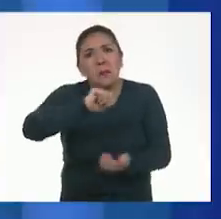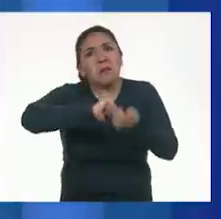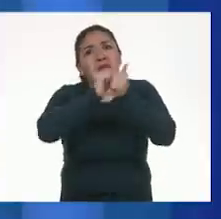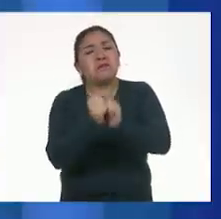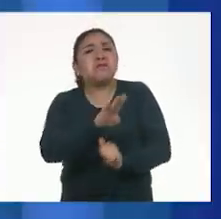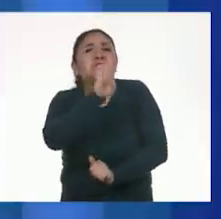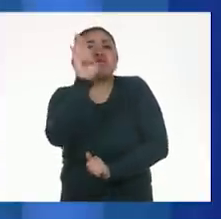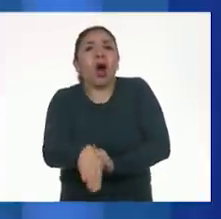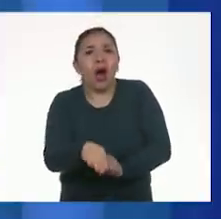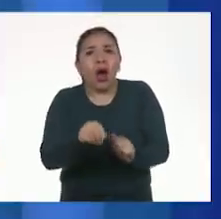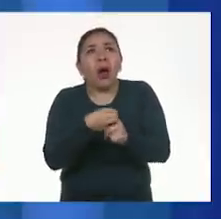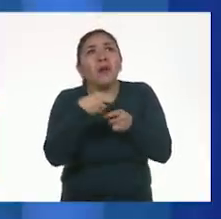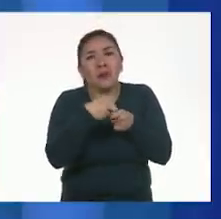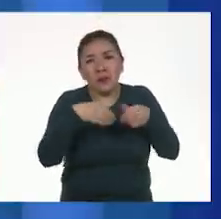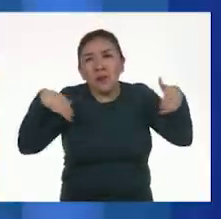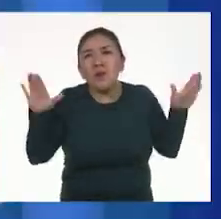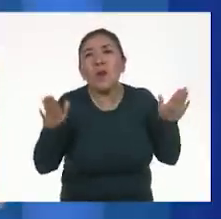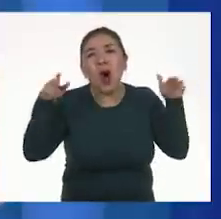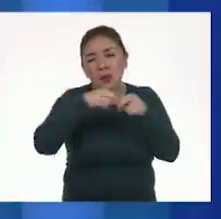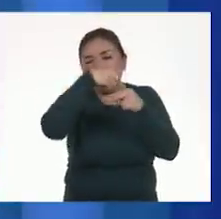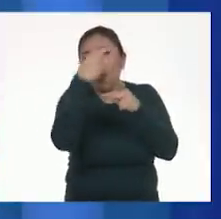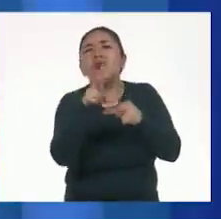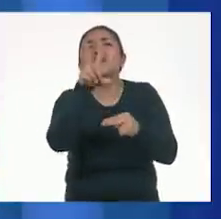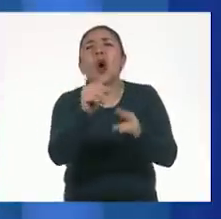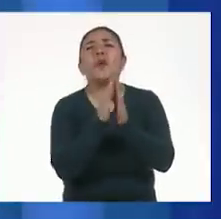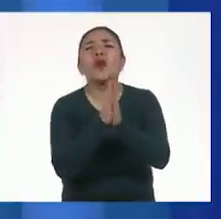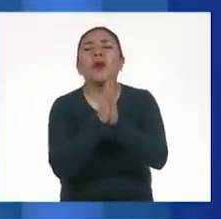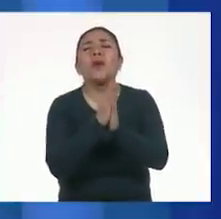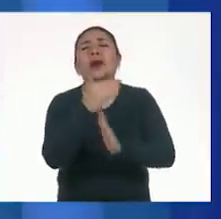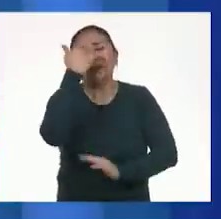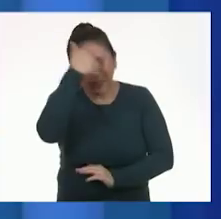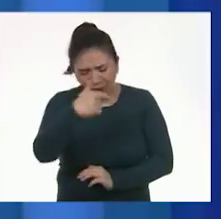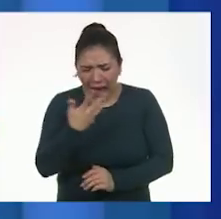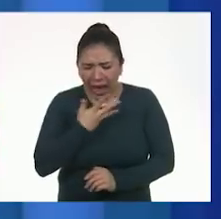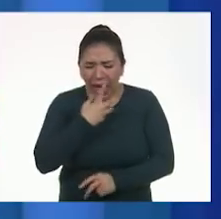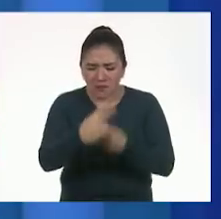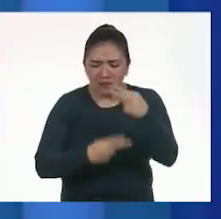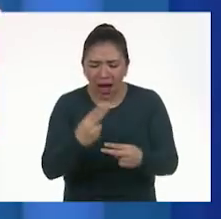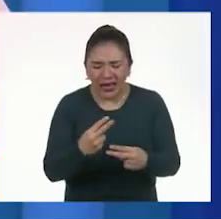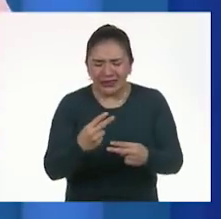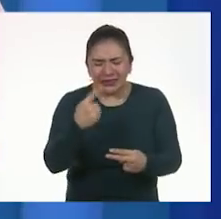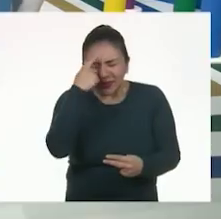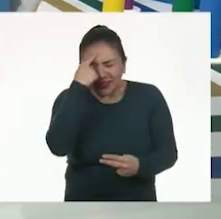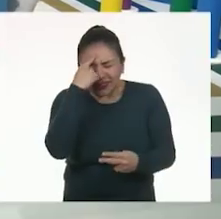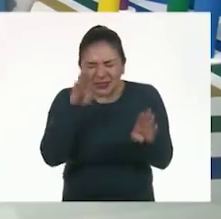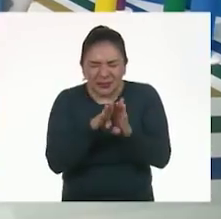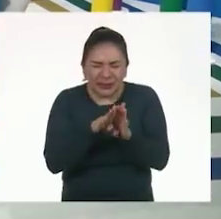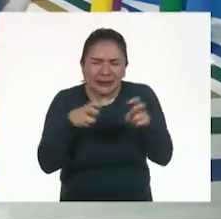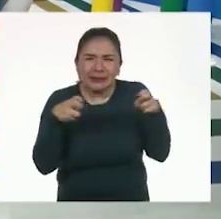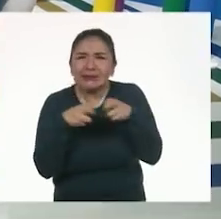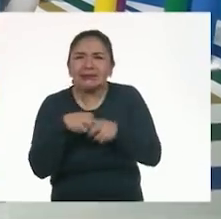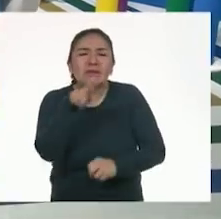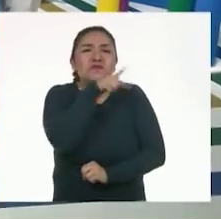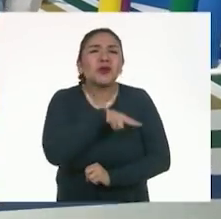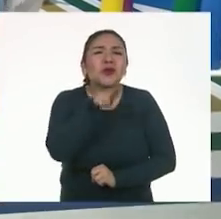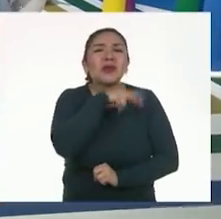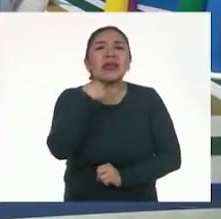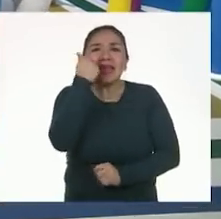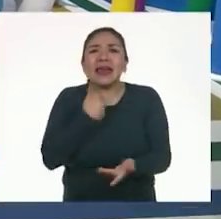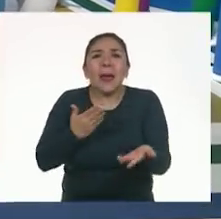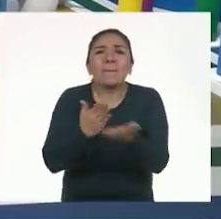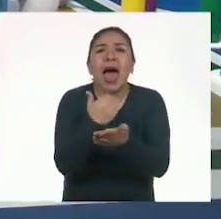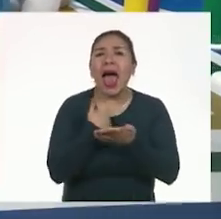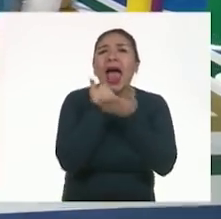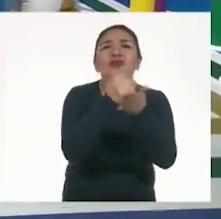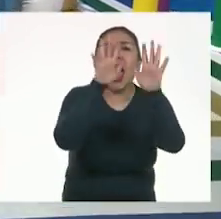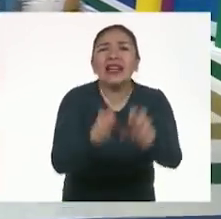hacer mermelada abajo del árbol. No lo hagas, pero lo vas a hacer y te angustias y te metes y quieres detenerlo y quieres, no,